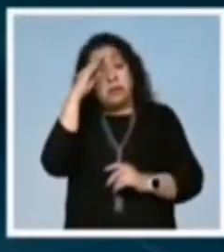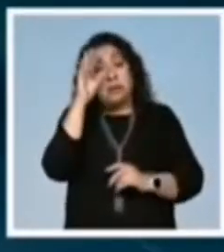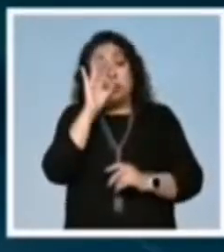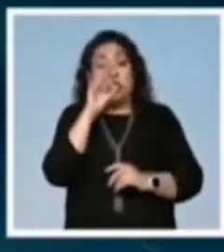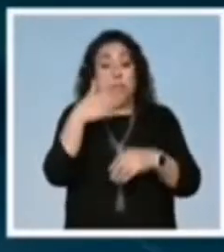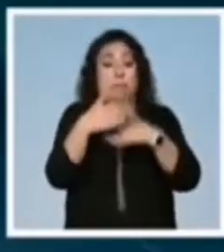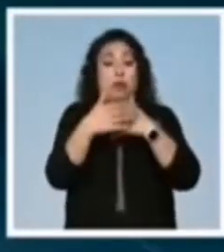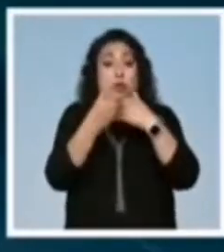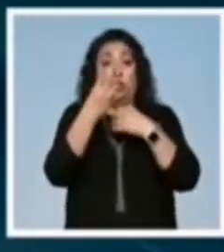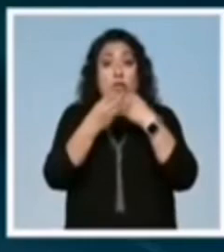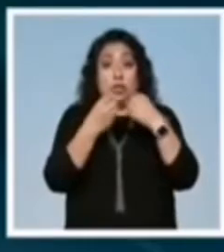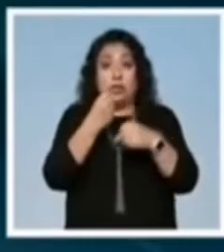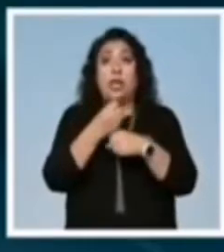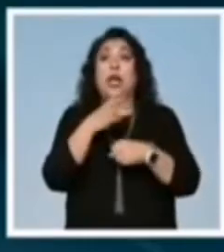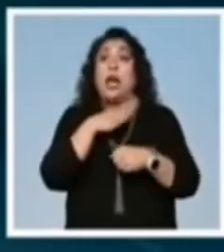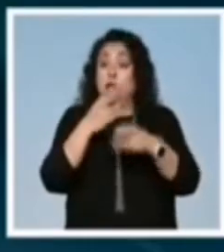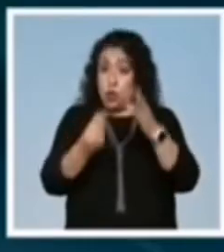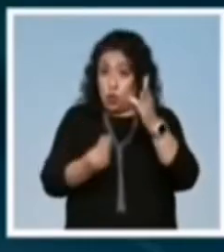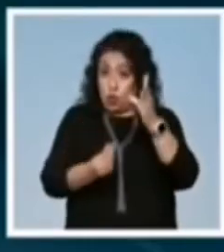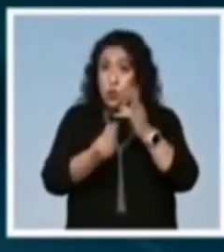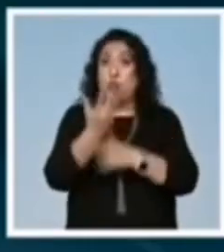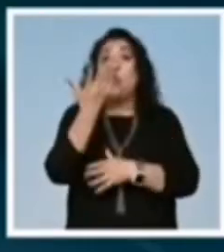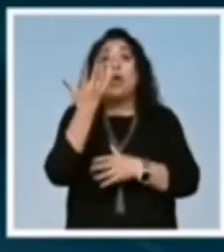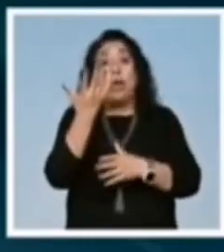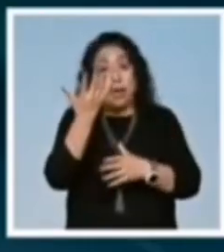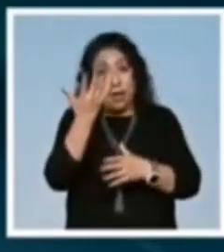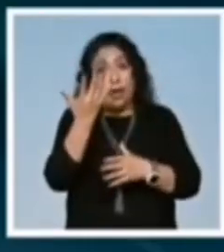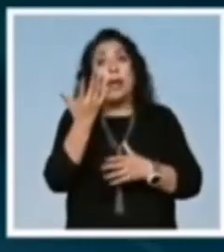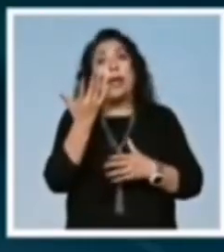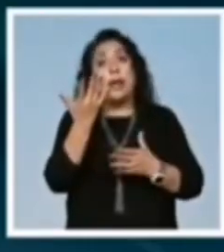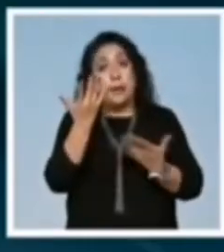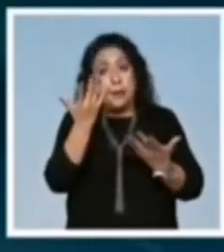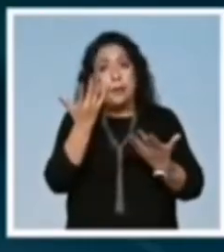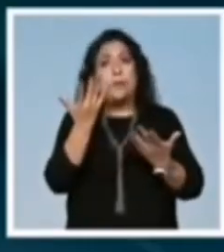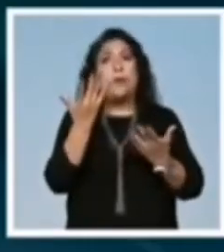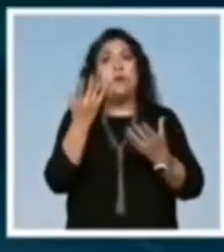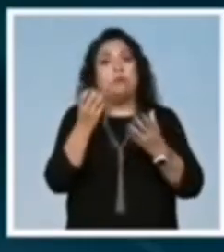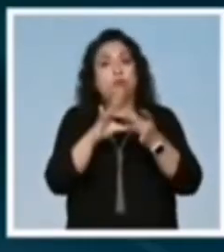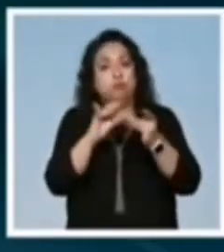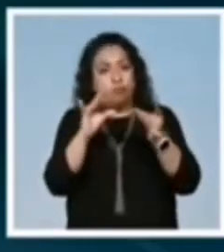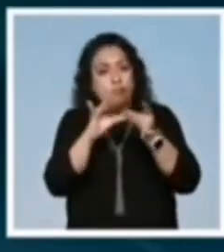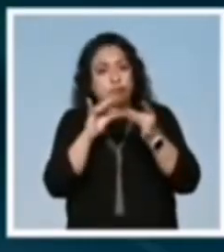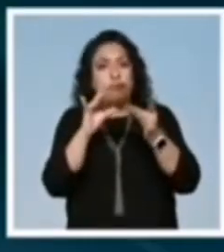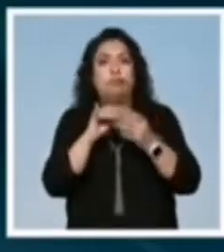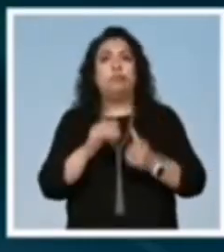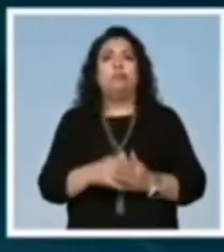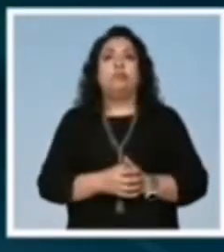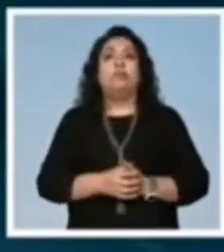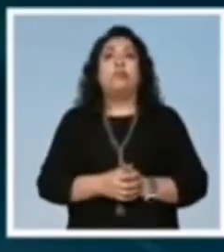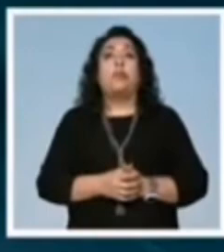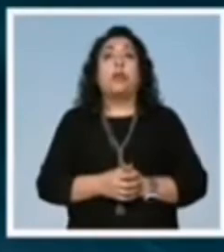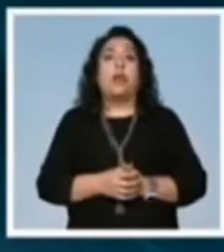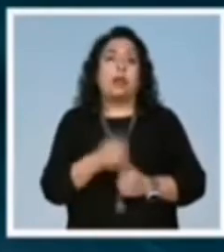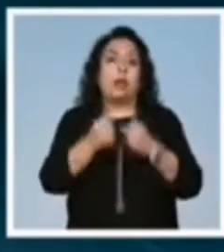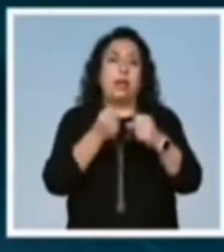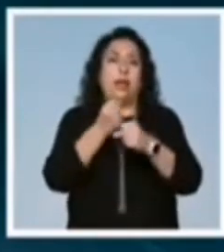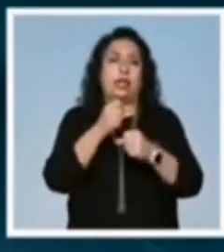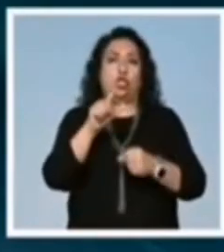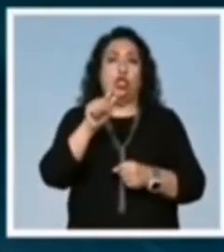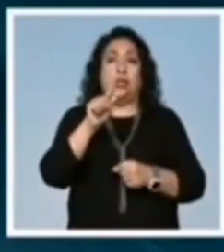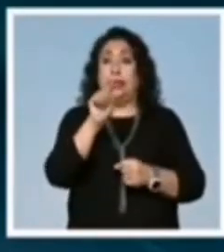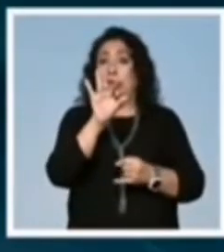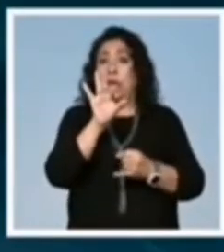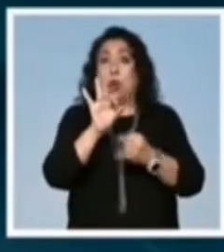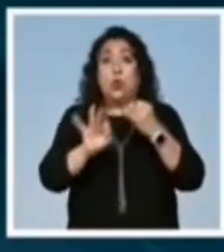en 3 años haya una nueva disposición, un nuevo discurso. En los años 70 fue la